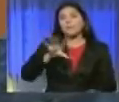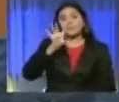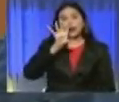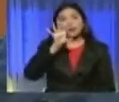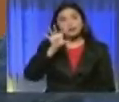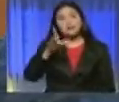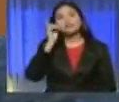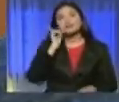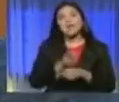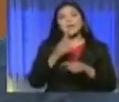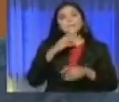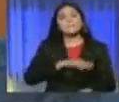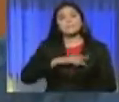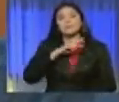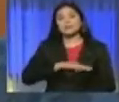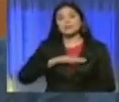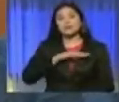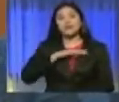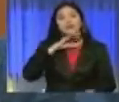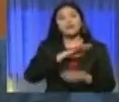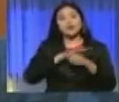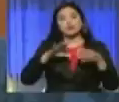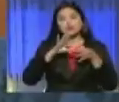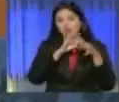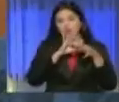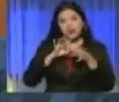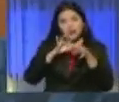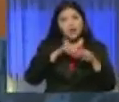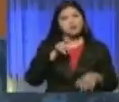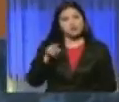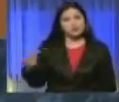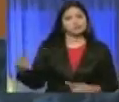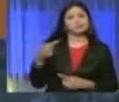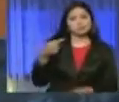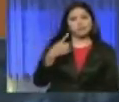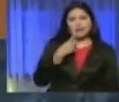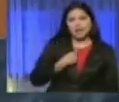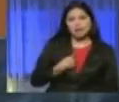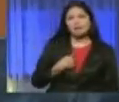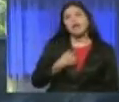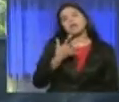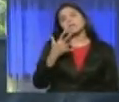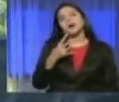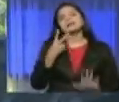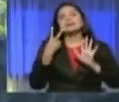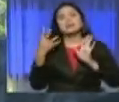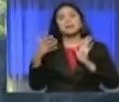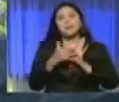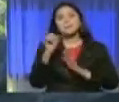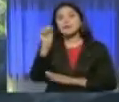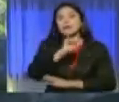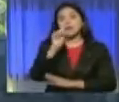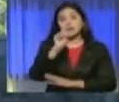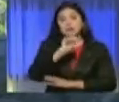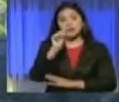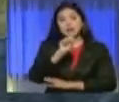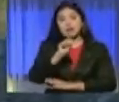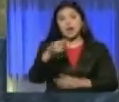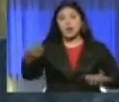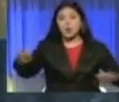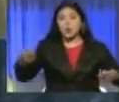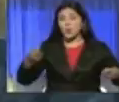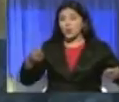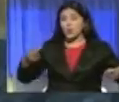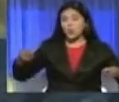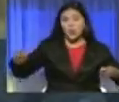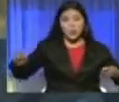en función de la gran misión abastecimiento soberano. Usted instruyó que llegáramos cerca de 7.000 vehículos de carga pesada,